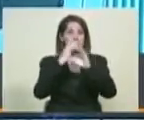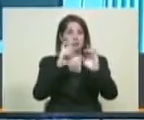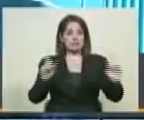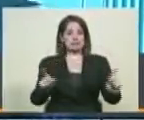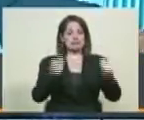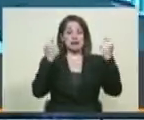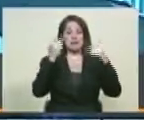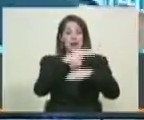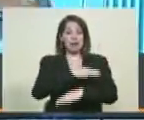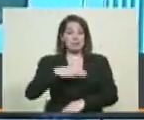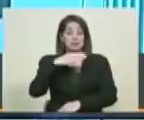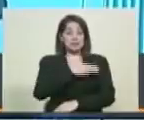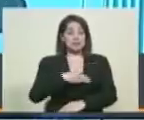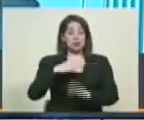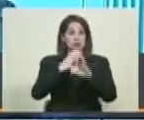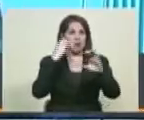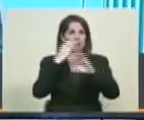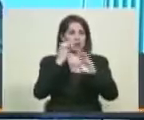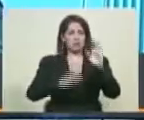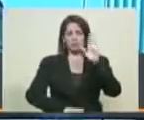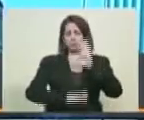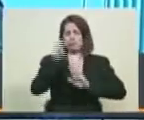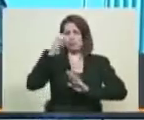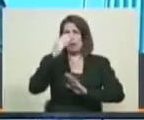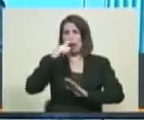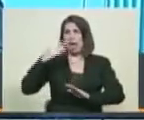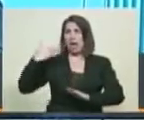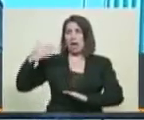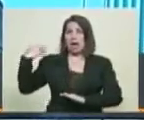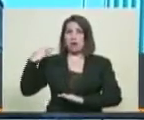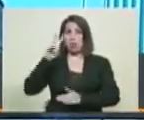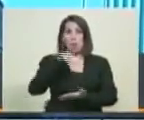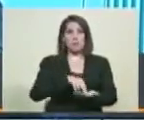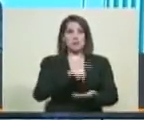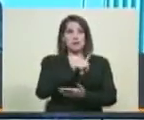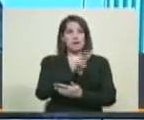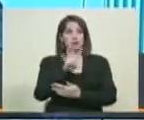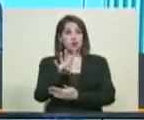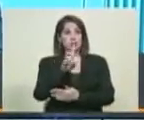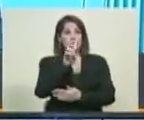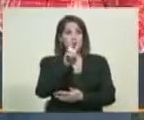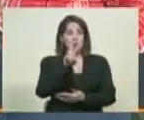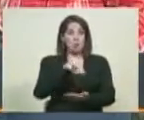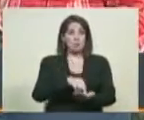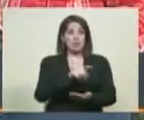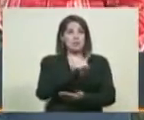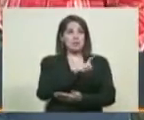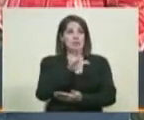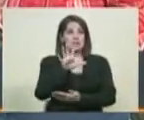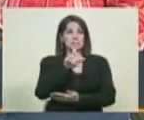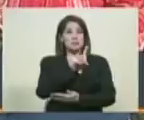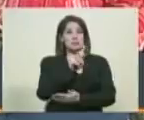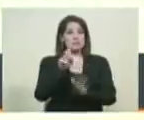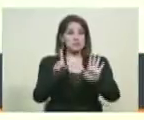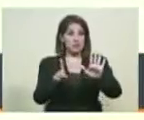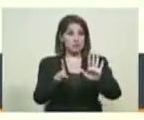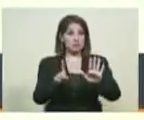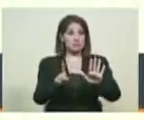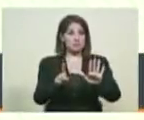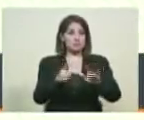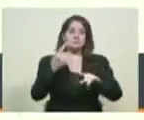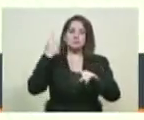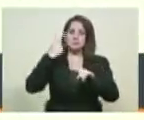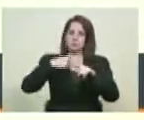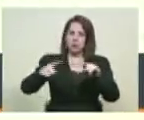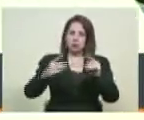misión transporte, que fue un éxito total en los años 2014, 2015, 2016. Y por otro lado,